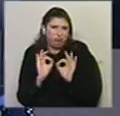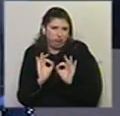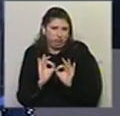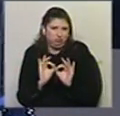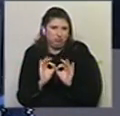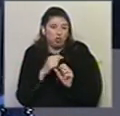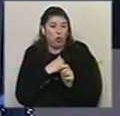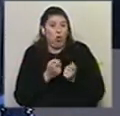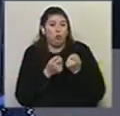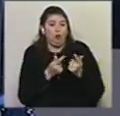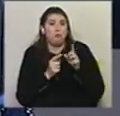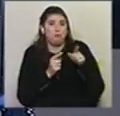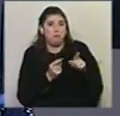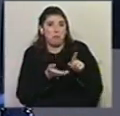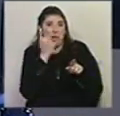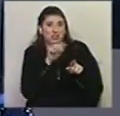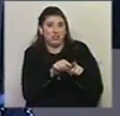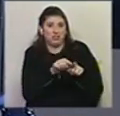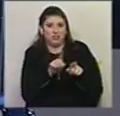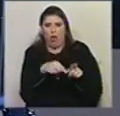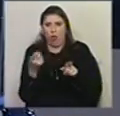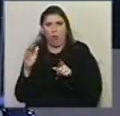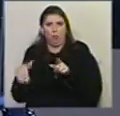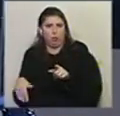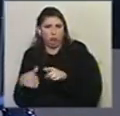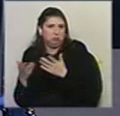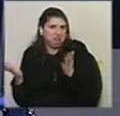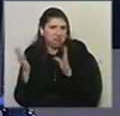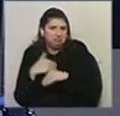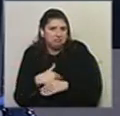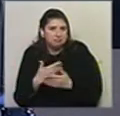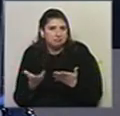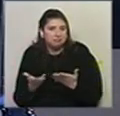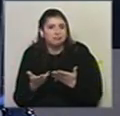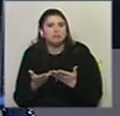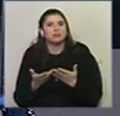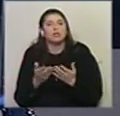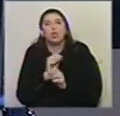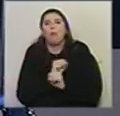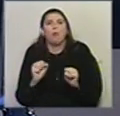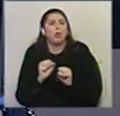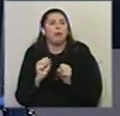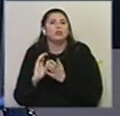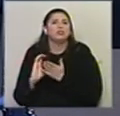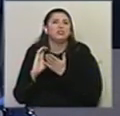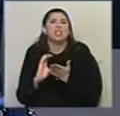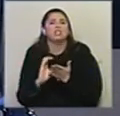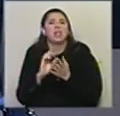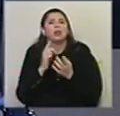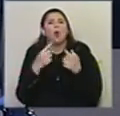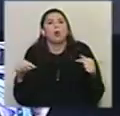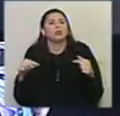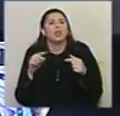a uno, innecesariamente. Tercero, no podemos financiar lo inútil y lo innecesario. Y en materia de